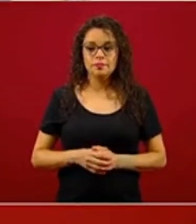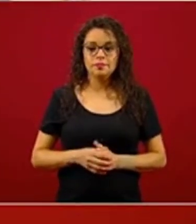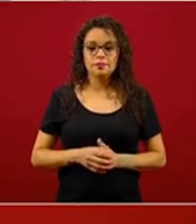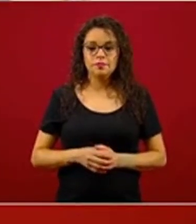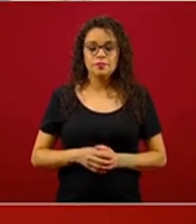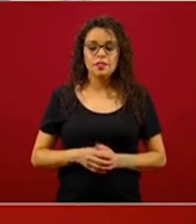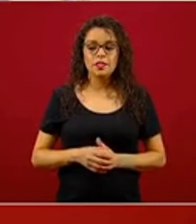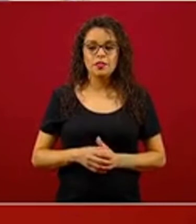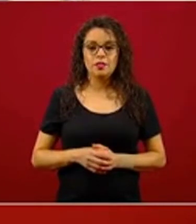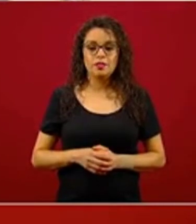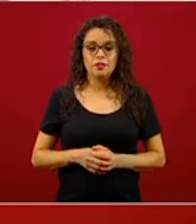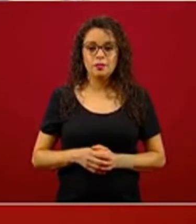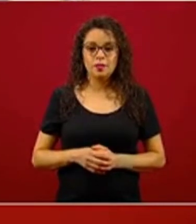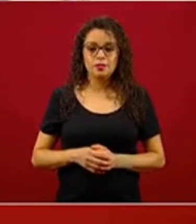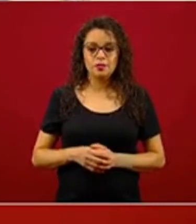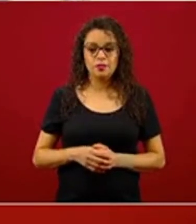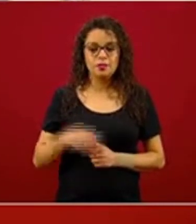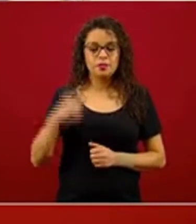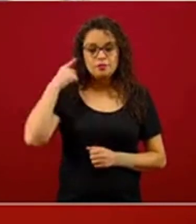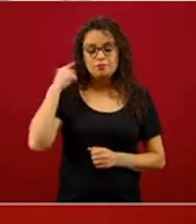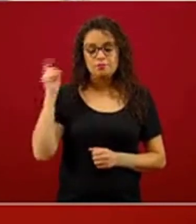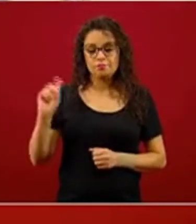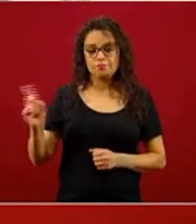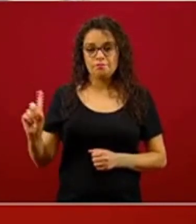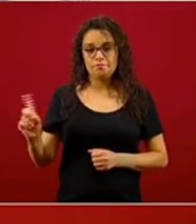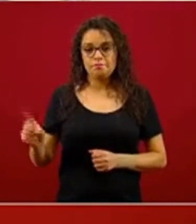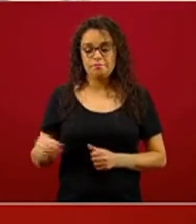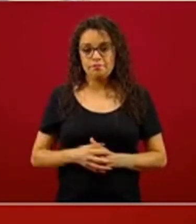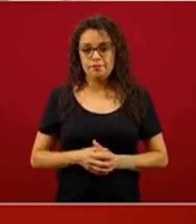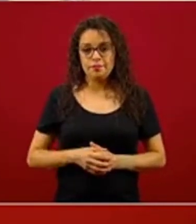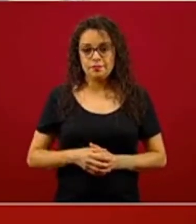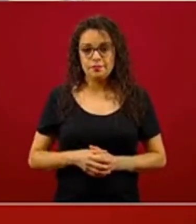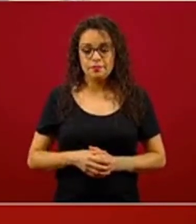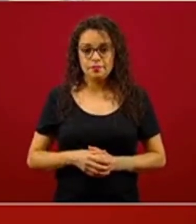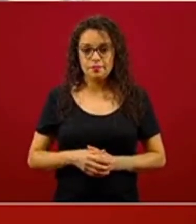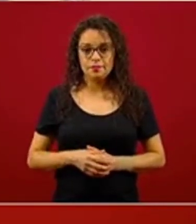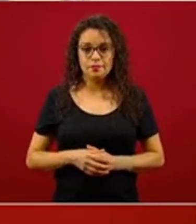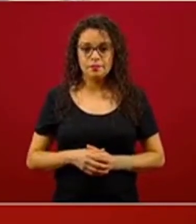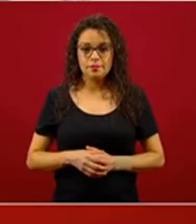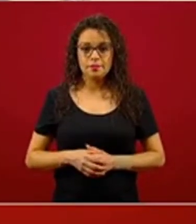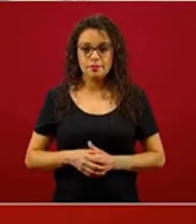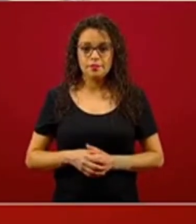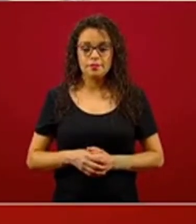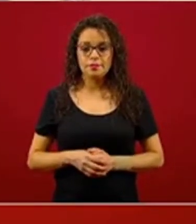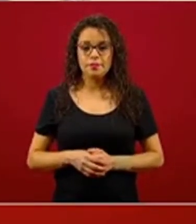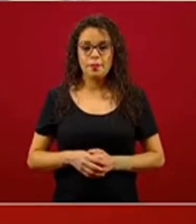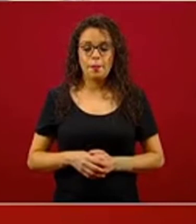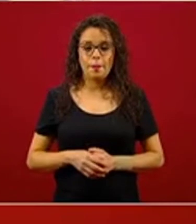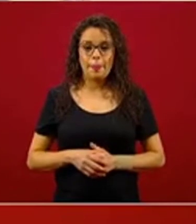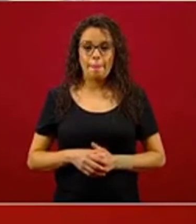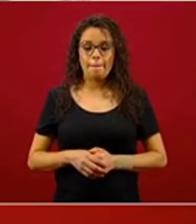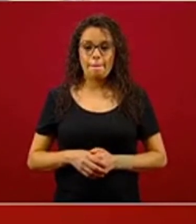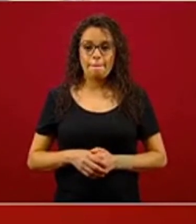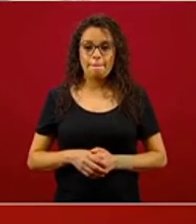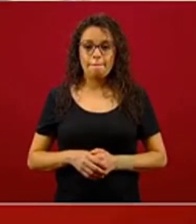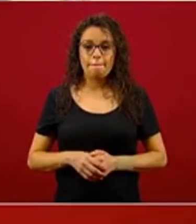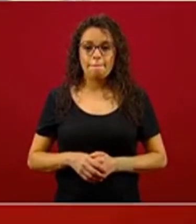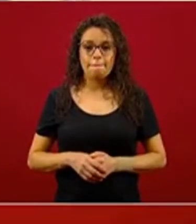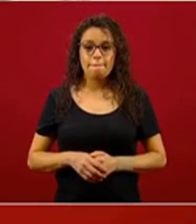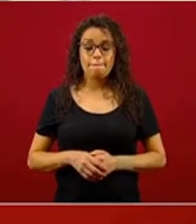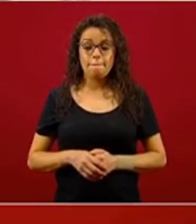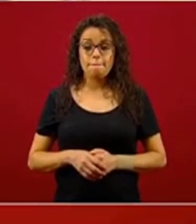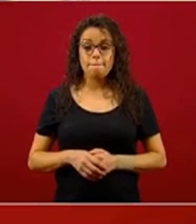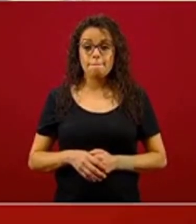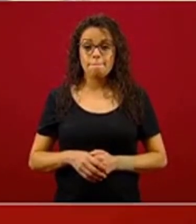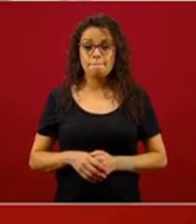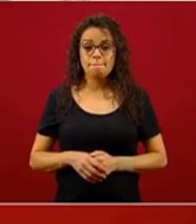el 90% de los mexicanos nos vamos a infectar de alguna manera? Sí. Entonces, eso yo pienso que sería un